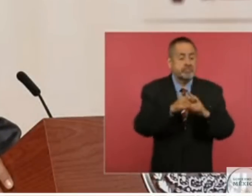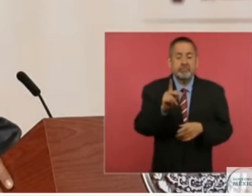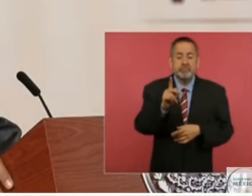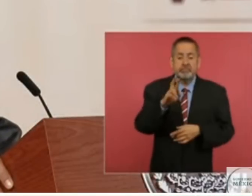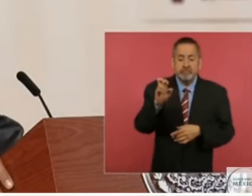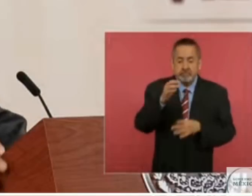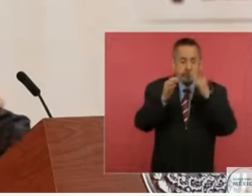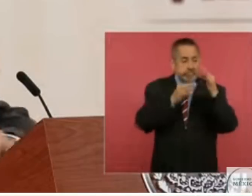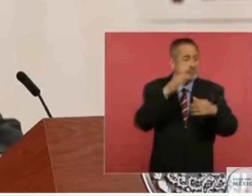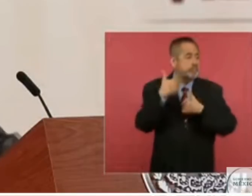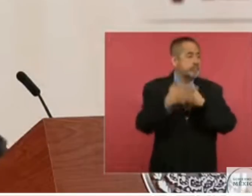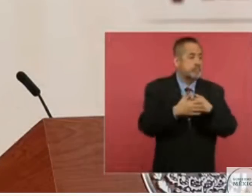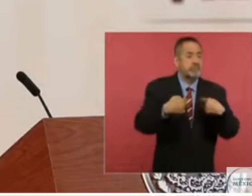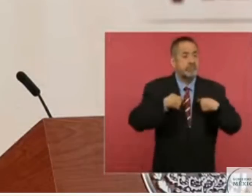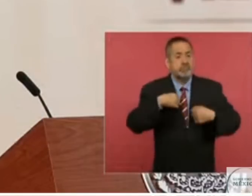Entonces ya